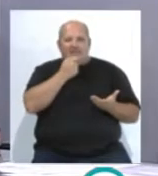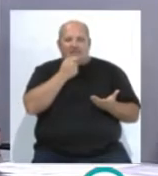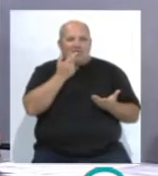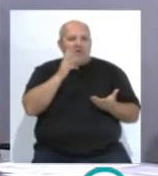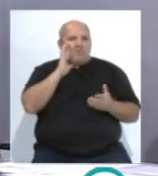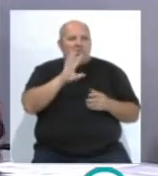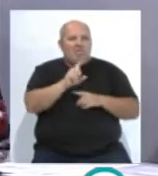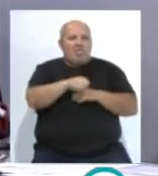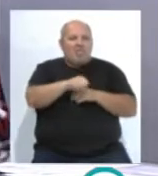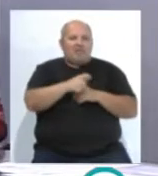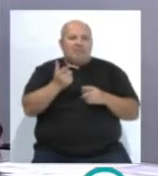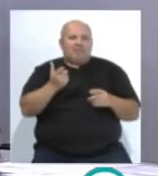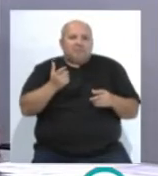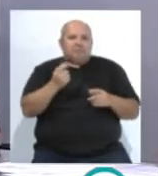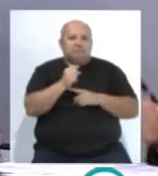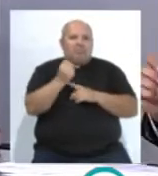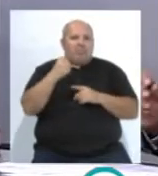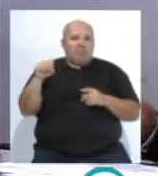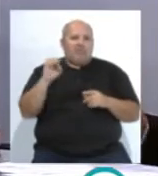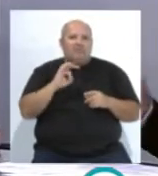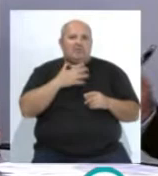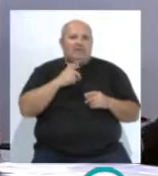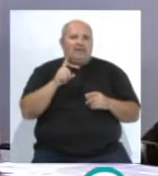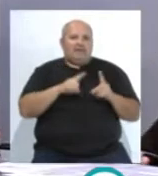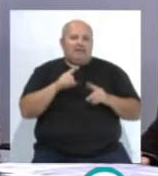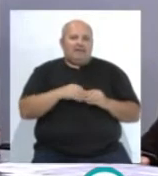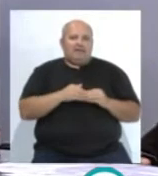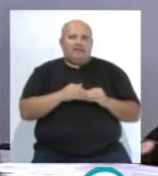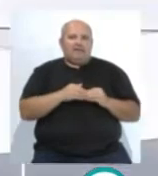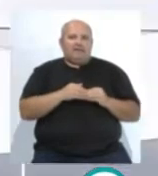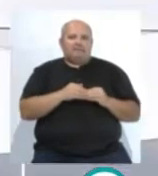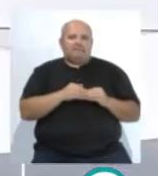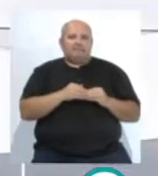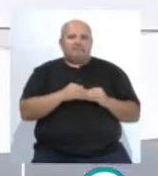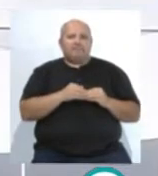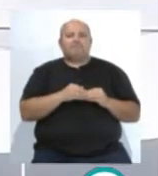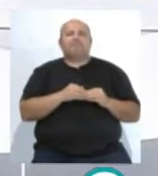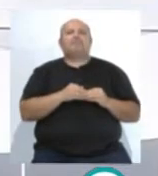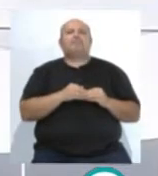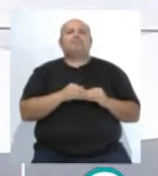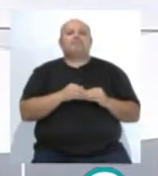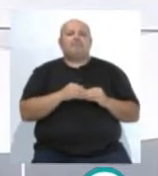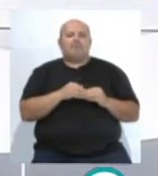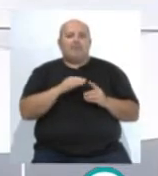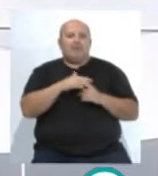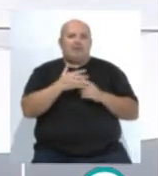o parece que no lo conocen o hacen caso omiso y no quieren entrar en esa dinámica. Hubo una situación